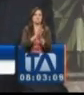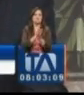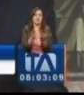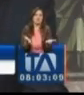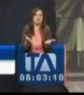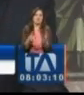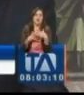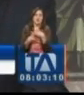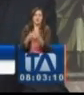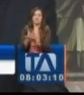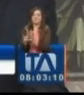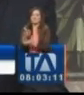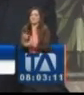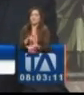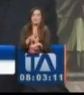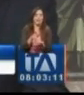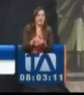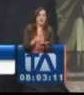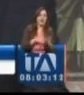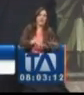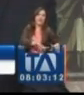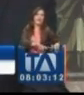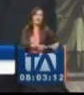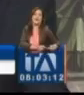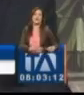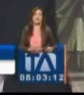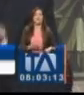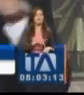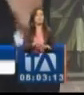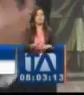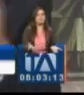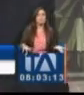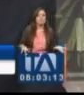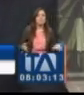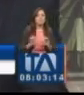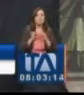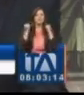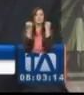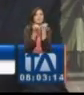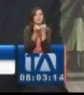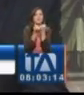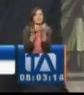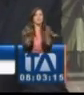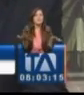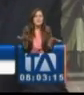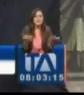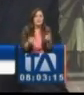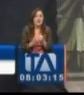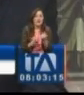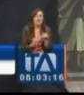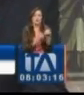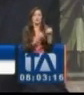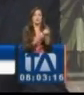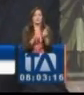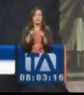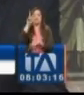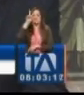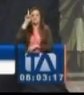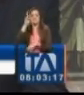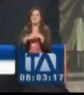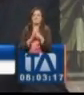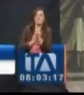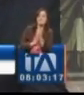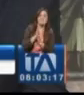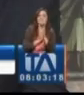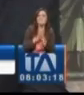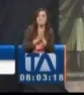encanta comprar cosas, nos encanta pagar la coima, nos encanta como sociedad seguir fomentando eso, y hay quienes son bien vivos y dicen,